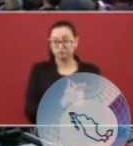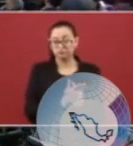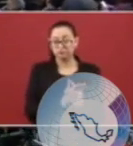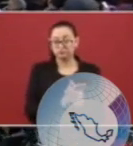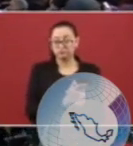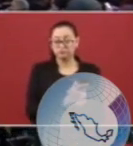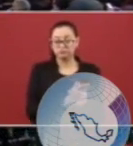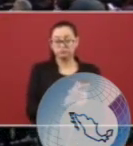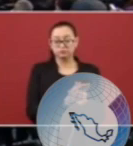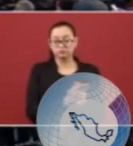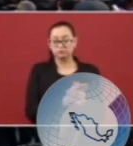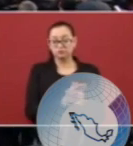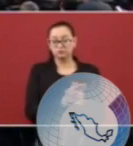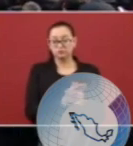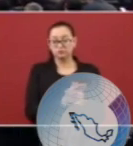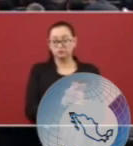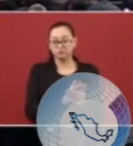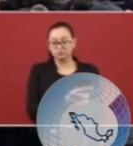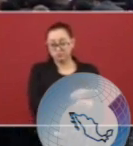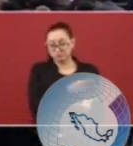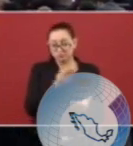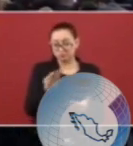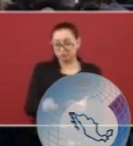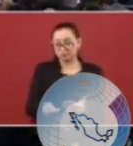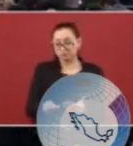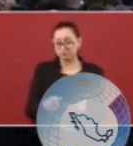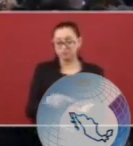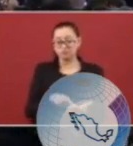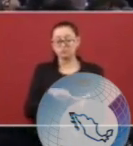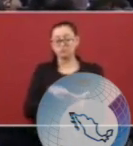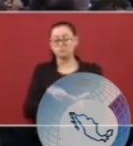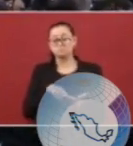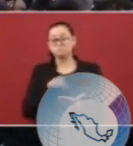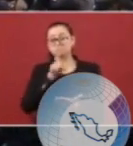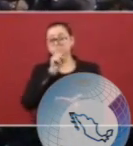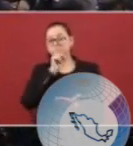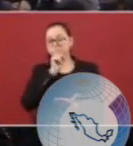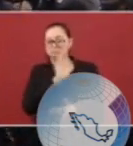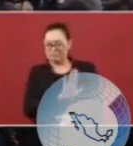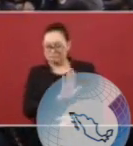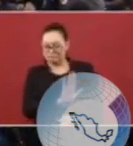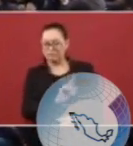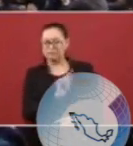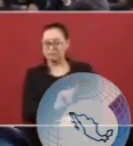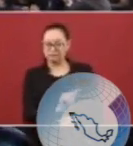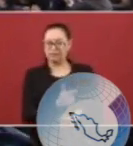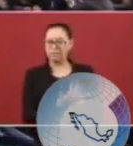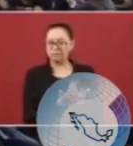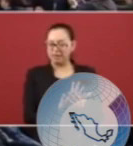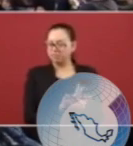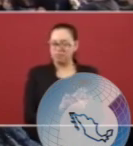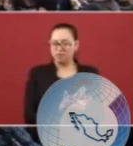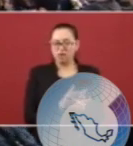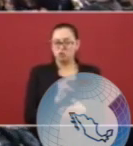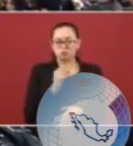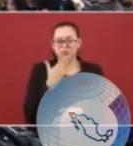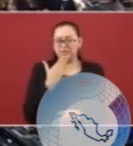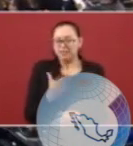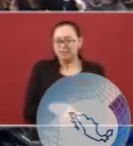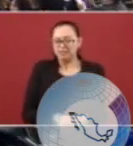y yo me quedo callado o le digo de esperar que esto no conviene